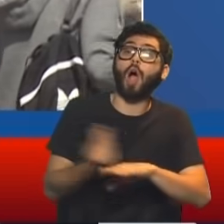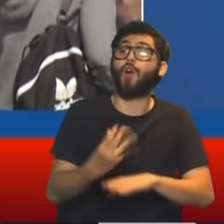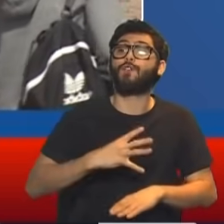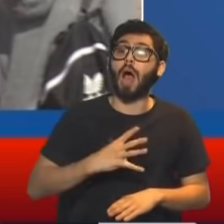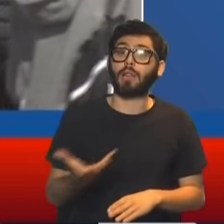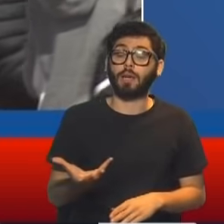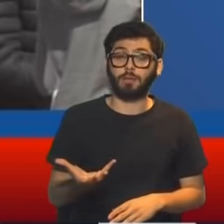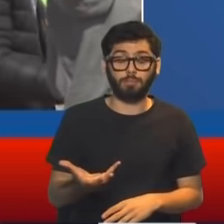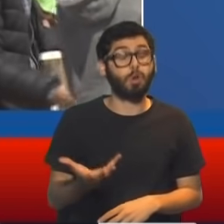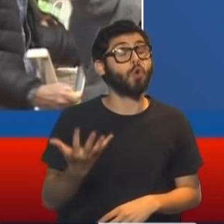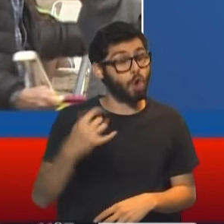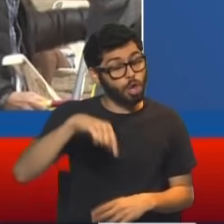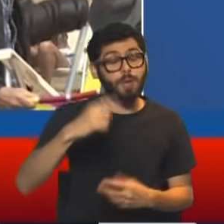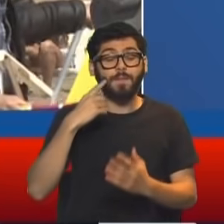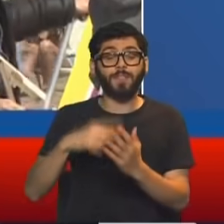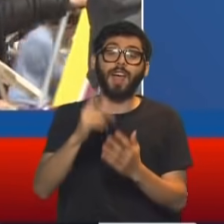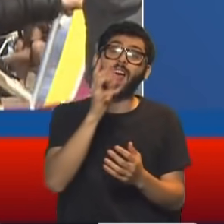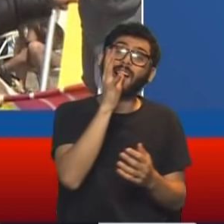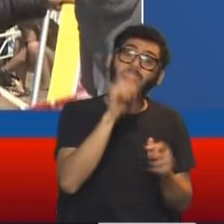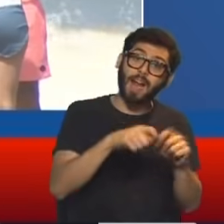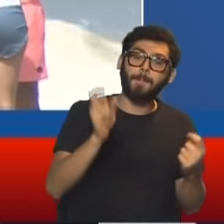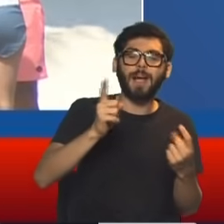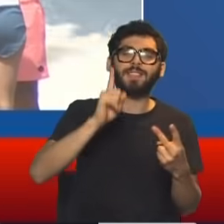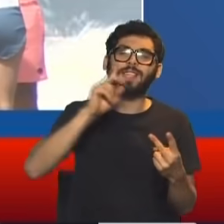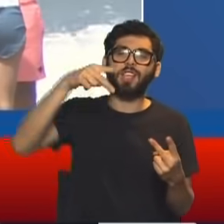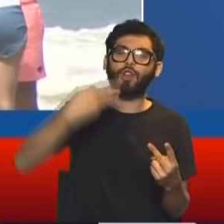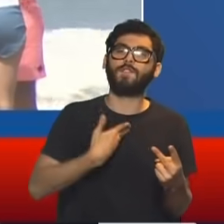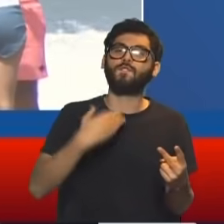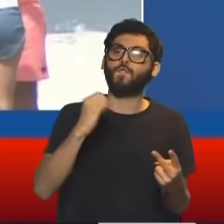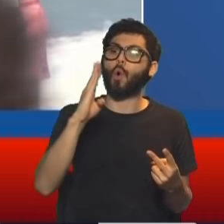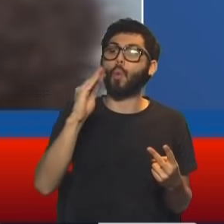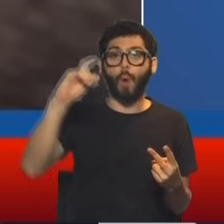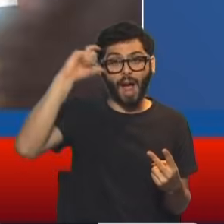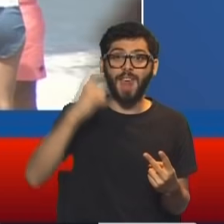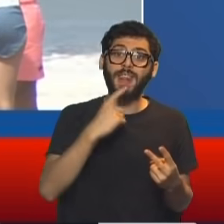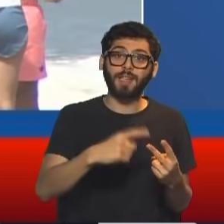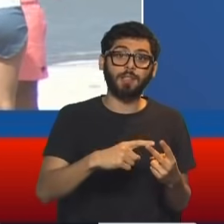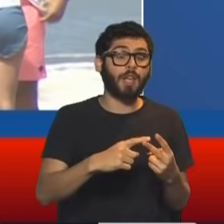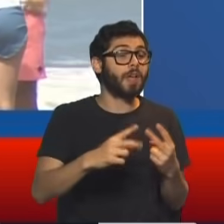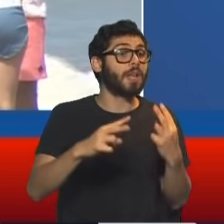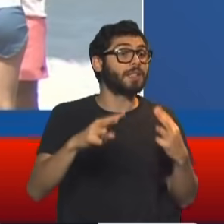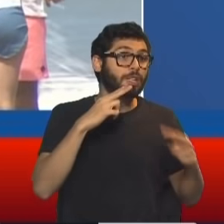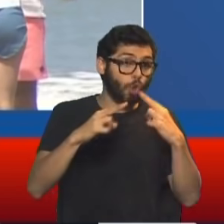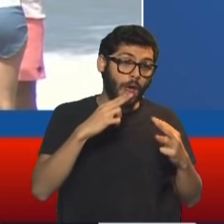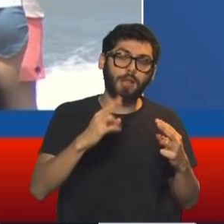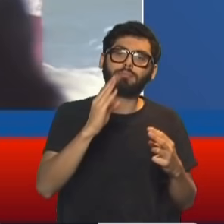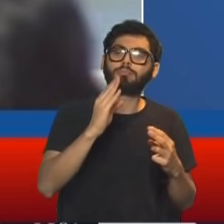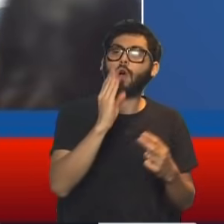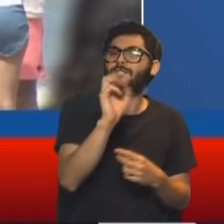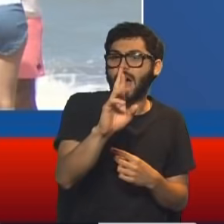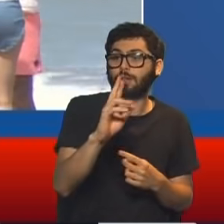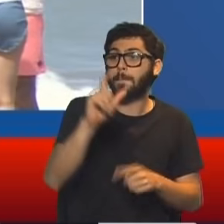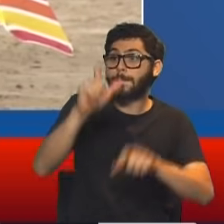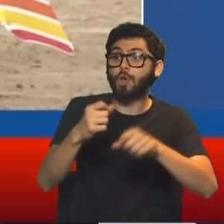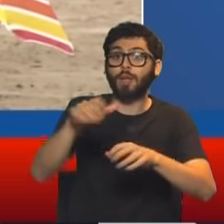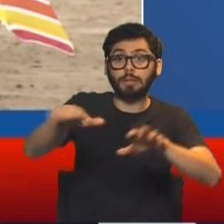estaba leyendo notas publicadas tanto por Clarín como por Infobae diciendo que bares y restaurantes no estaban consiguiendo personal para